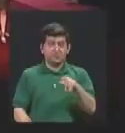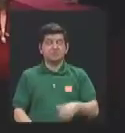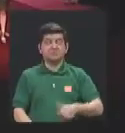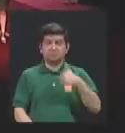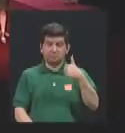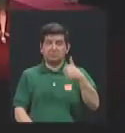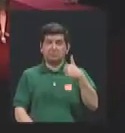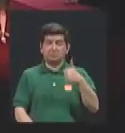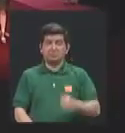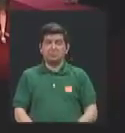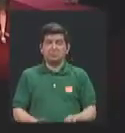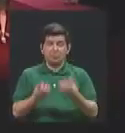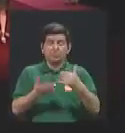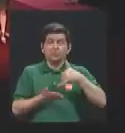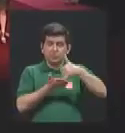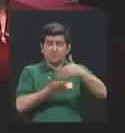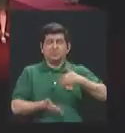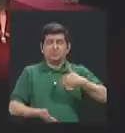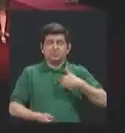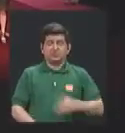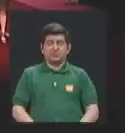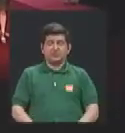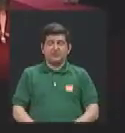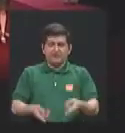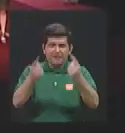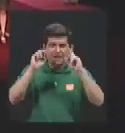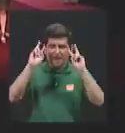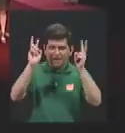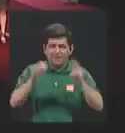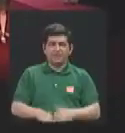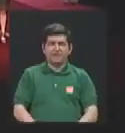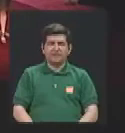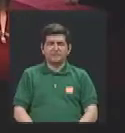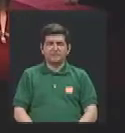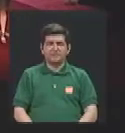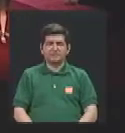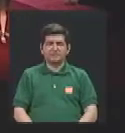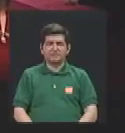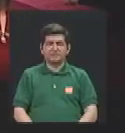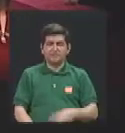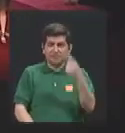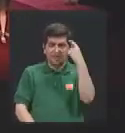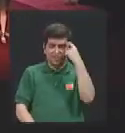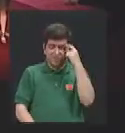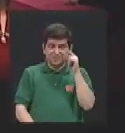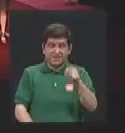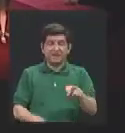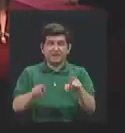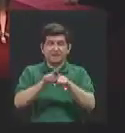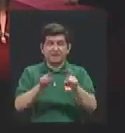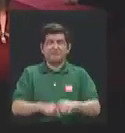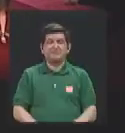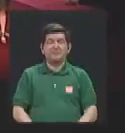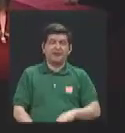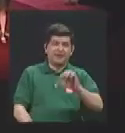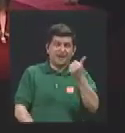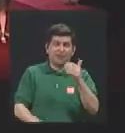Pelucci. Corresponde a continuación mejor largometraje de ficción.